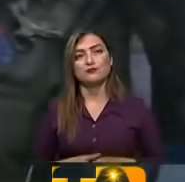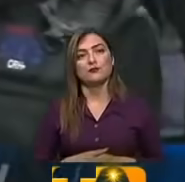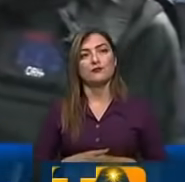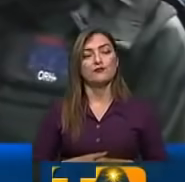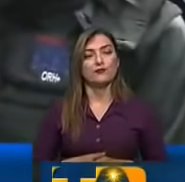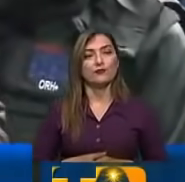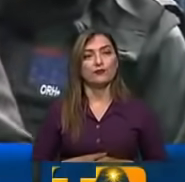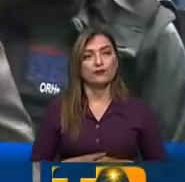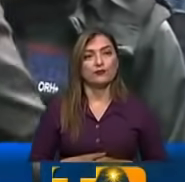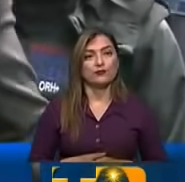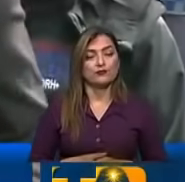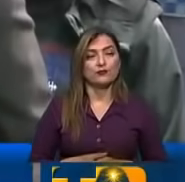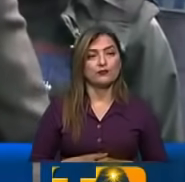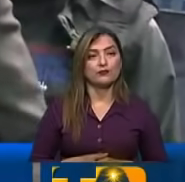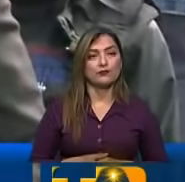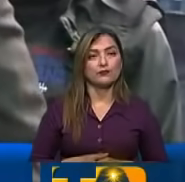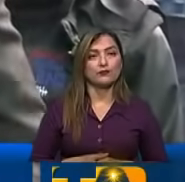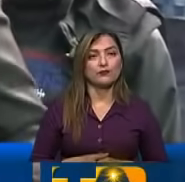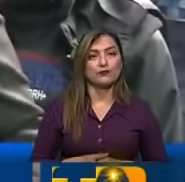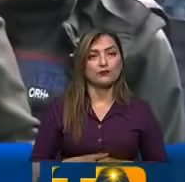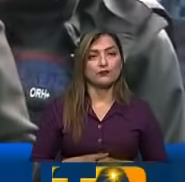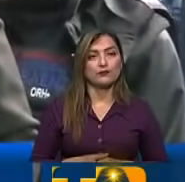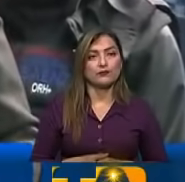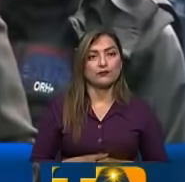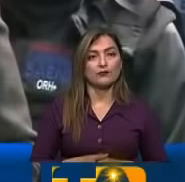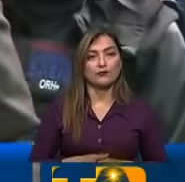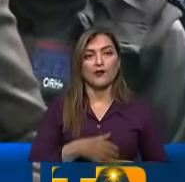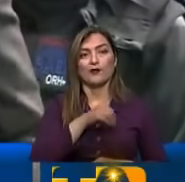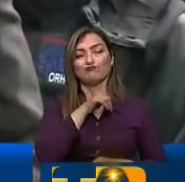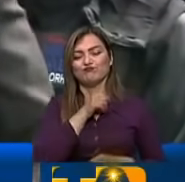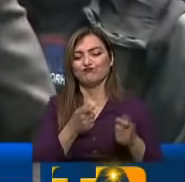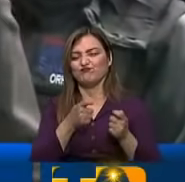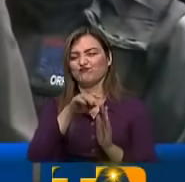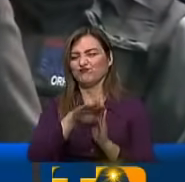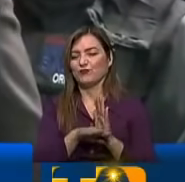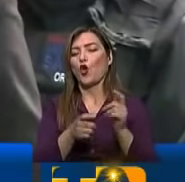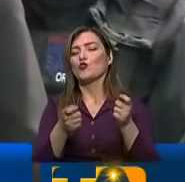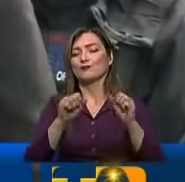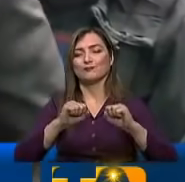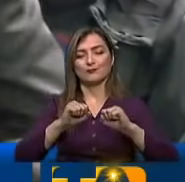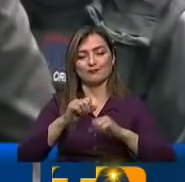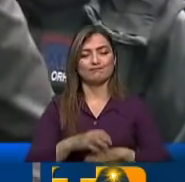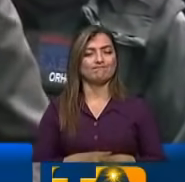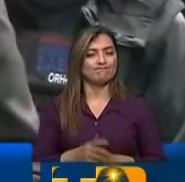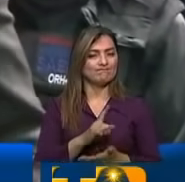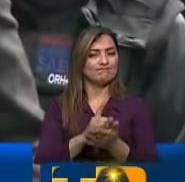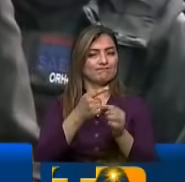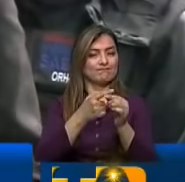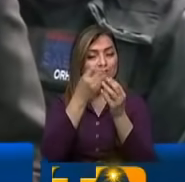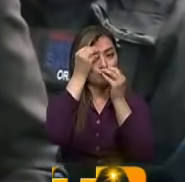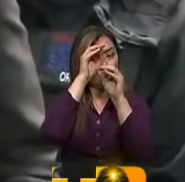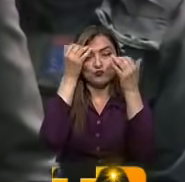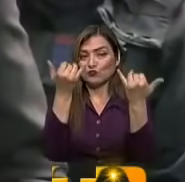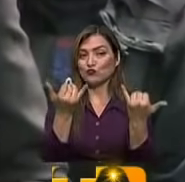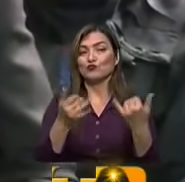para tratar de contrarrestar la delincuencia que se vive aquí en el Distrito Metropolitano de Quito. Esta es la información que nosotros les